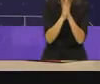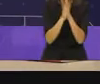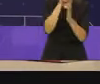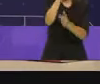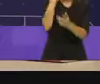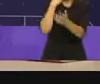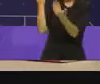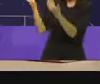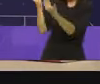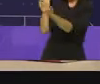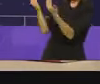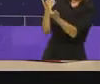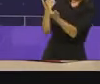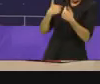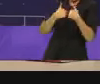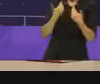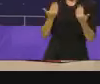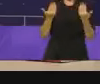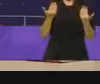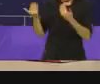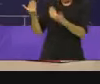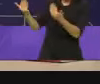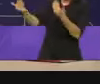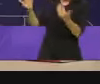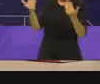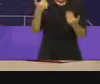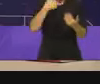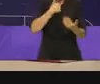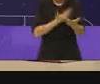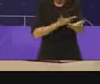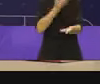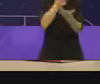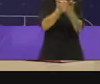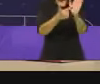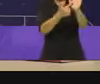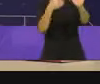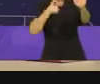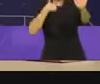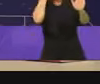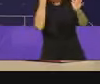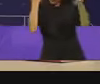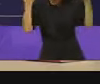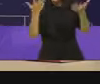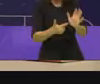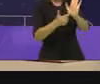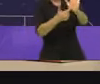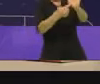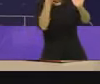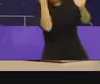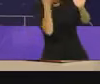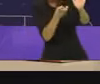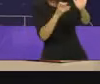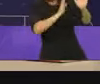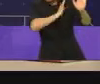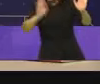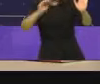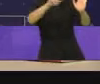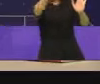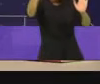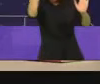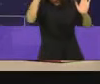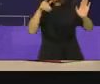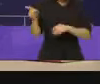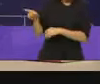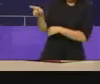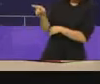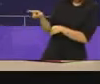que vean lo que propongo lo que quiero hacer porque entonces sabrán que sí hay alternativa no son ellos dos